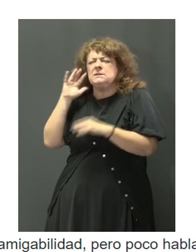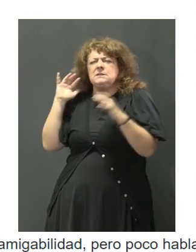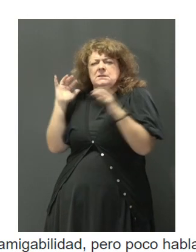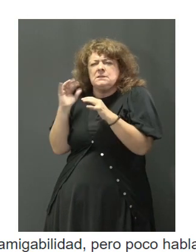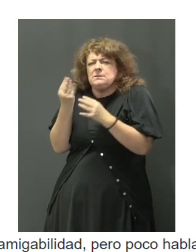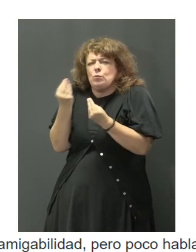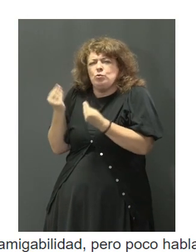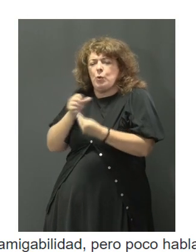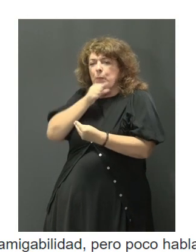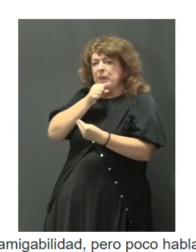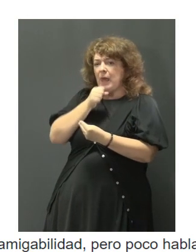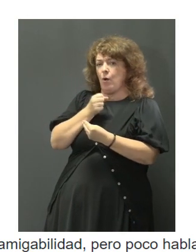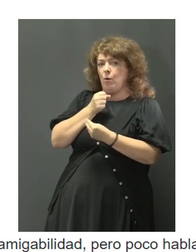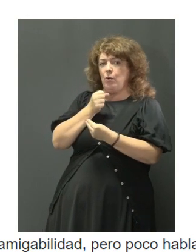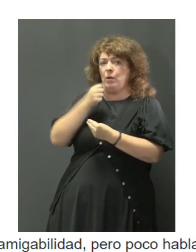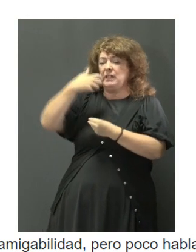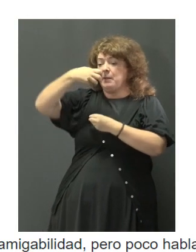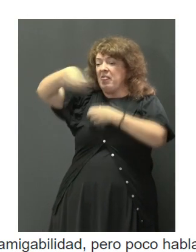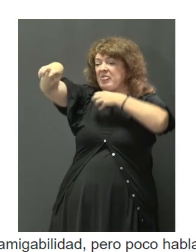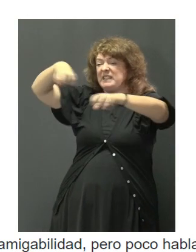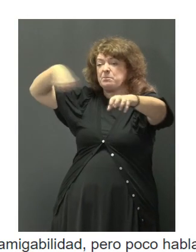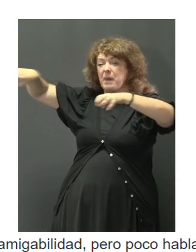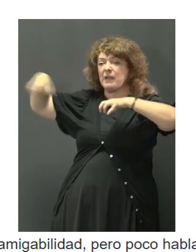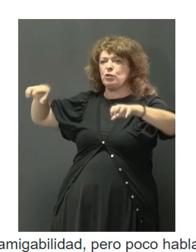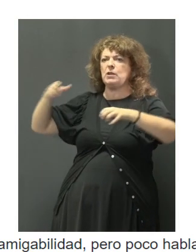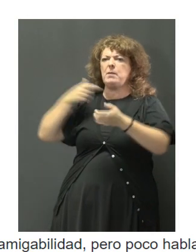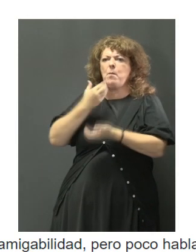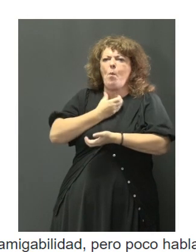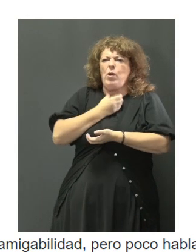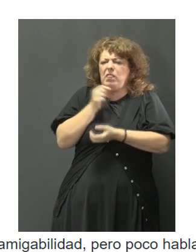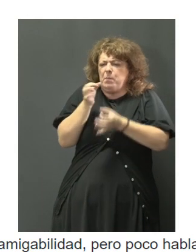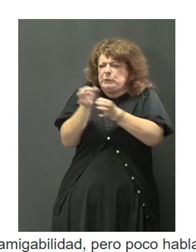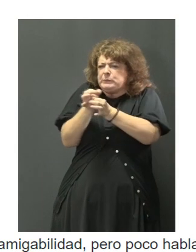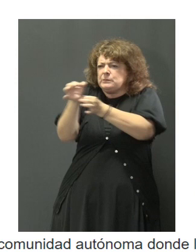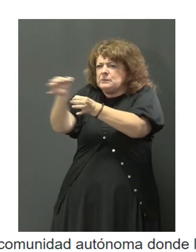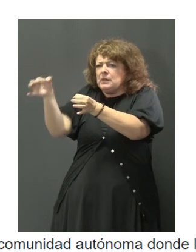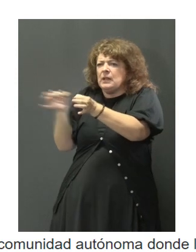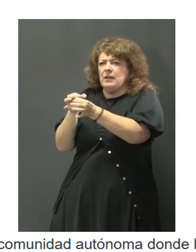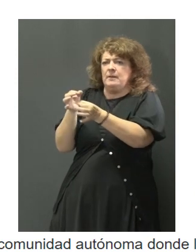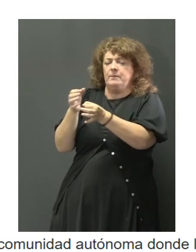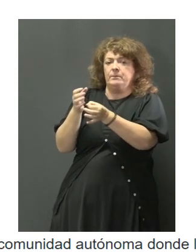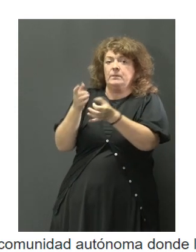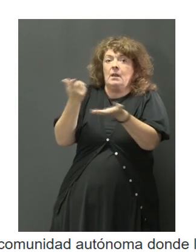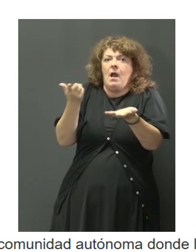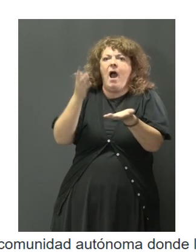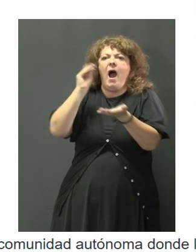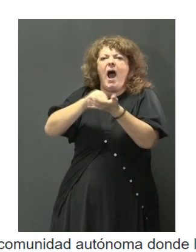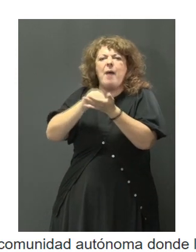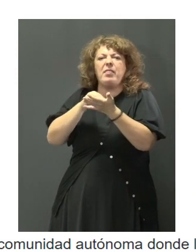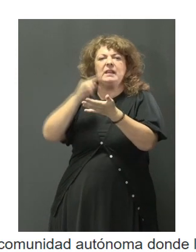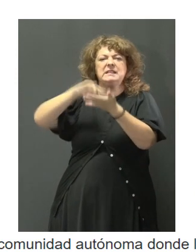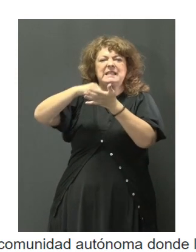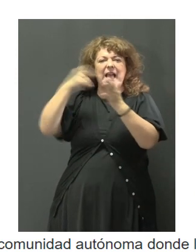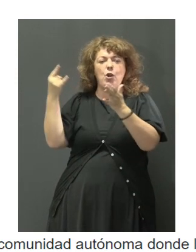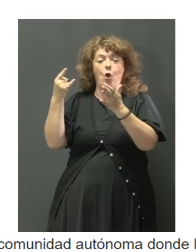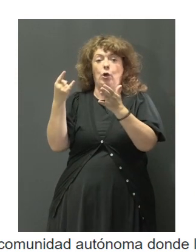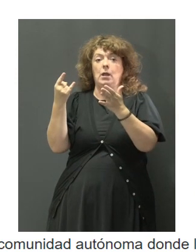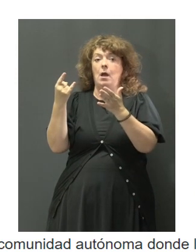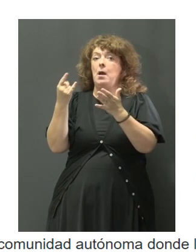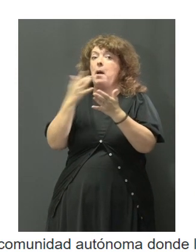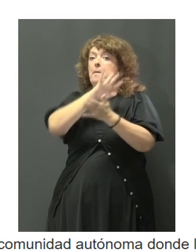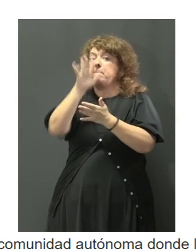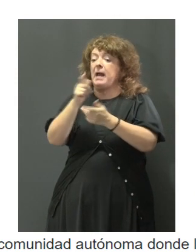envejecida, población dispersa y en municipios rurales, hay que tener en cuenta que a veces la tecnología que puede